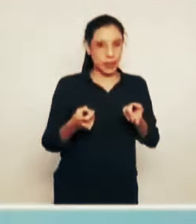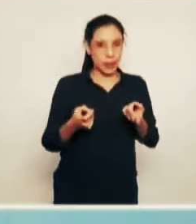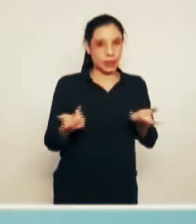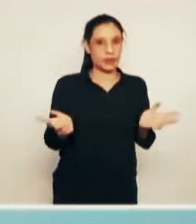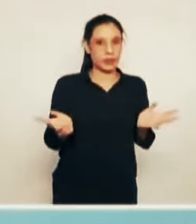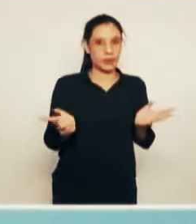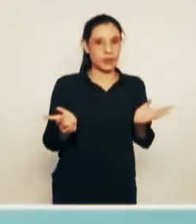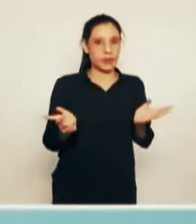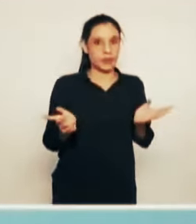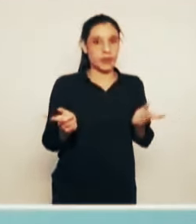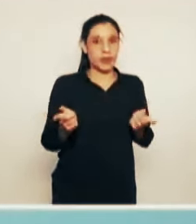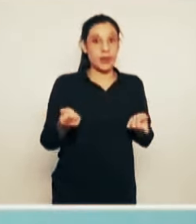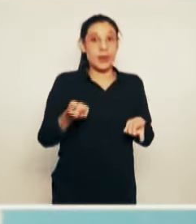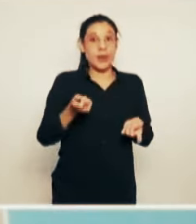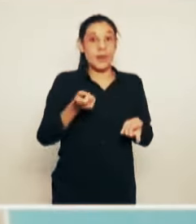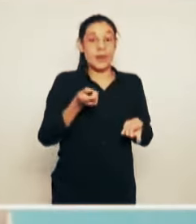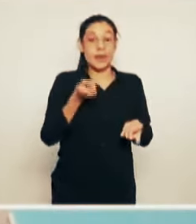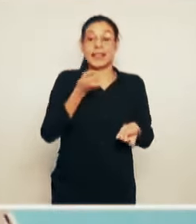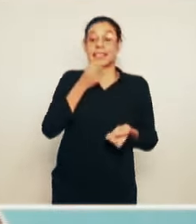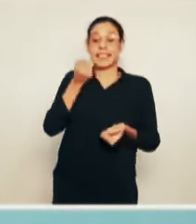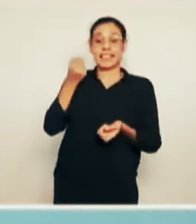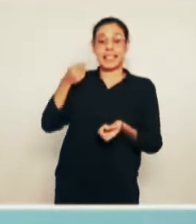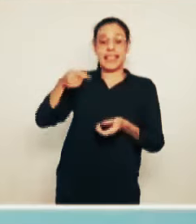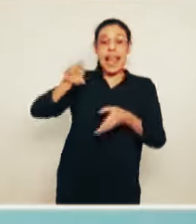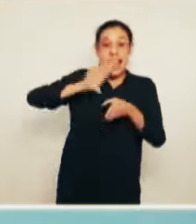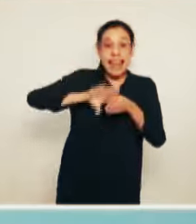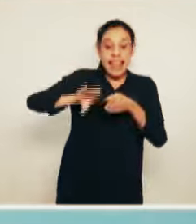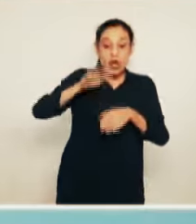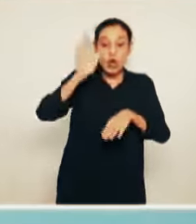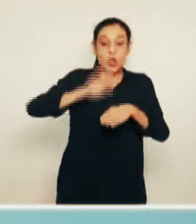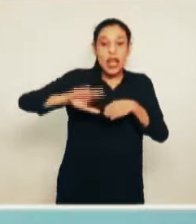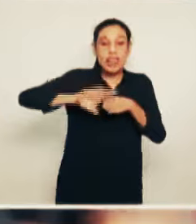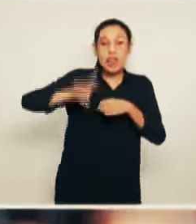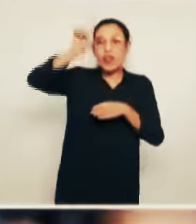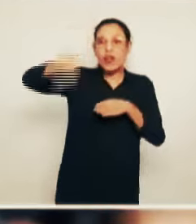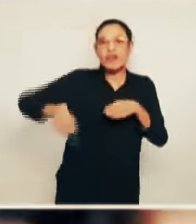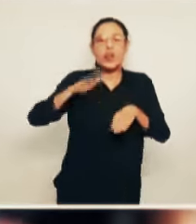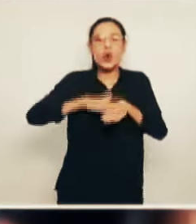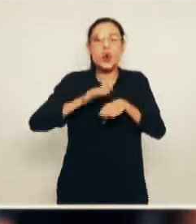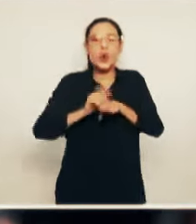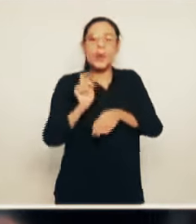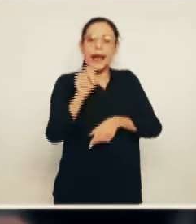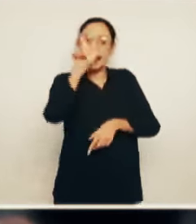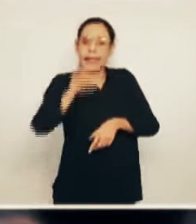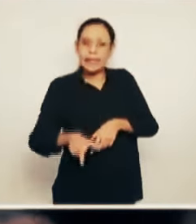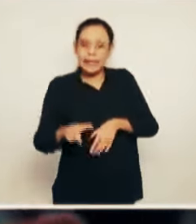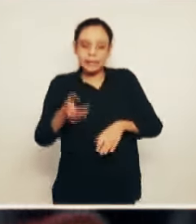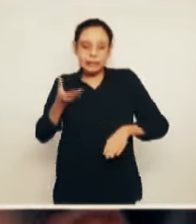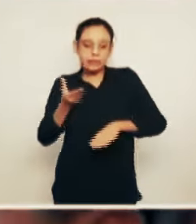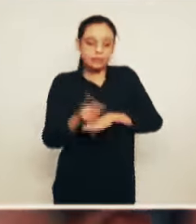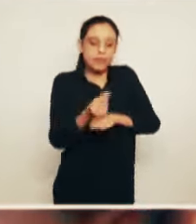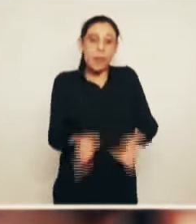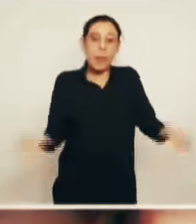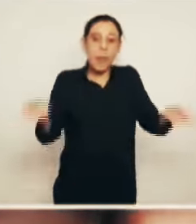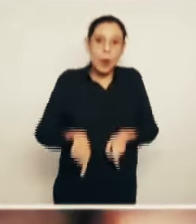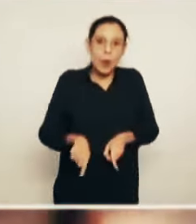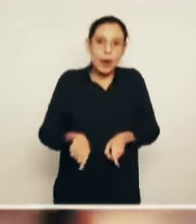quien había contraído la deuda que contrajo con el Fondo Monetario, con todo lo que hizo, que fuera... Yo tenía que